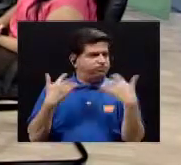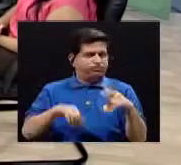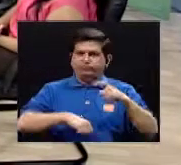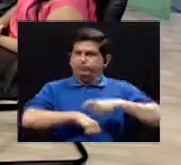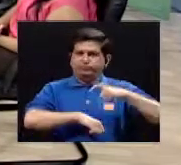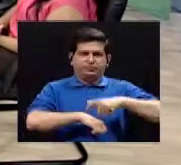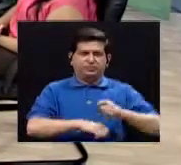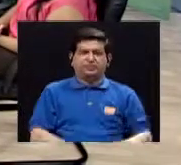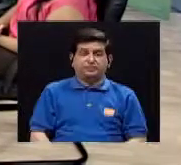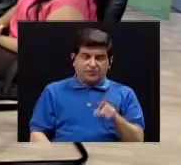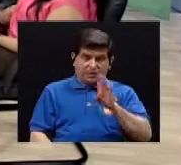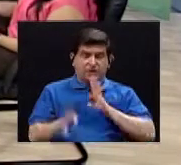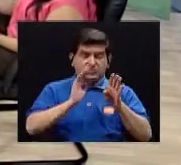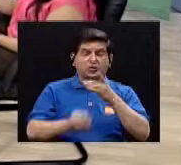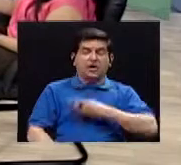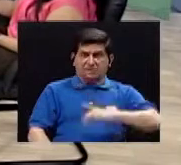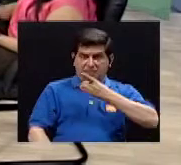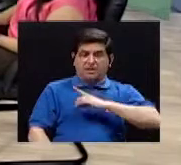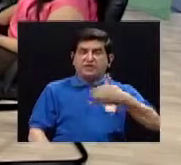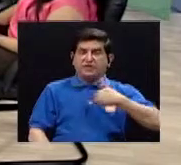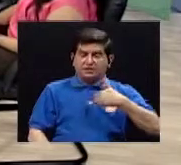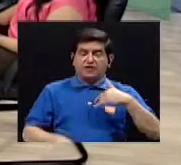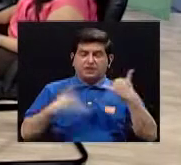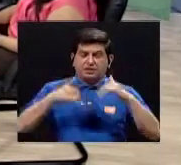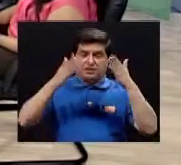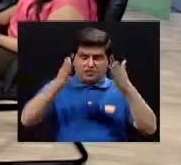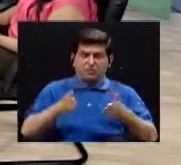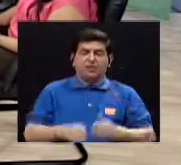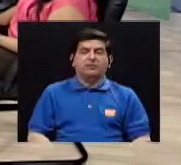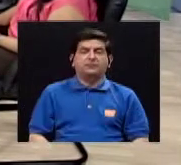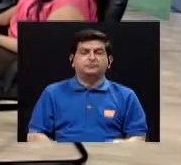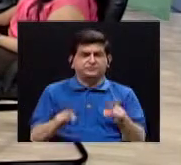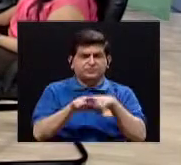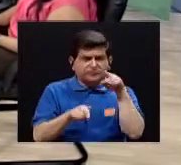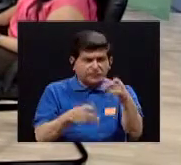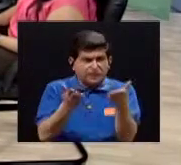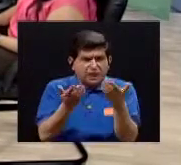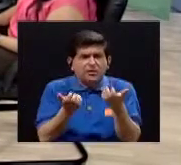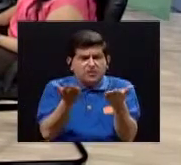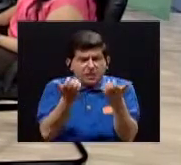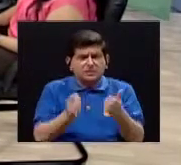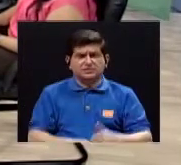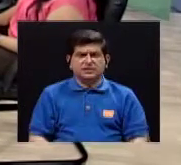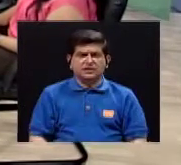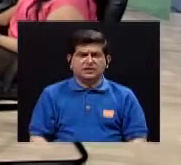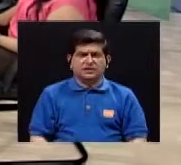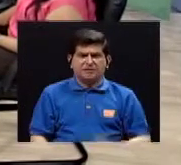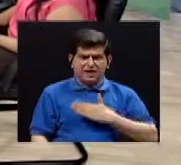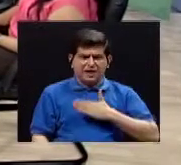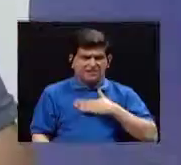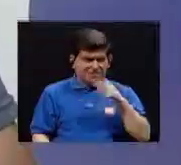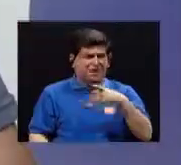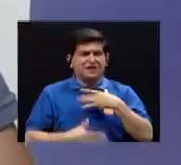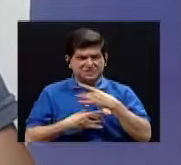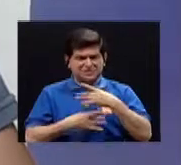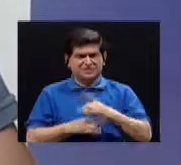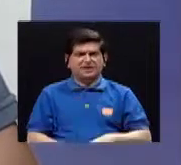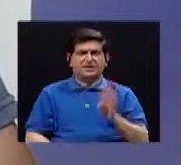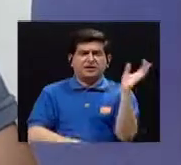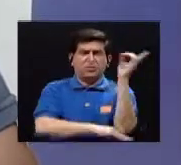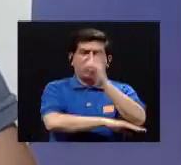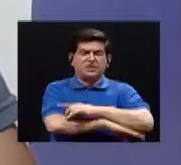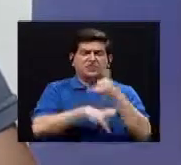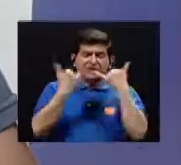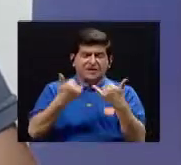era es demasiado mal visto habla mucho de la disciplina el sac summers en ese momento y de lo que ellos querían darse gracias por eso